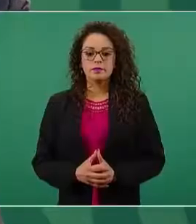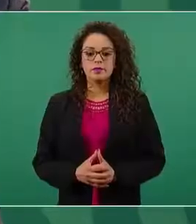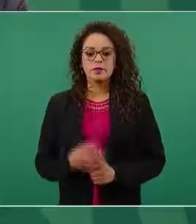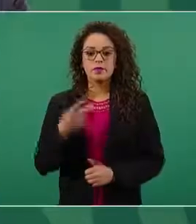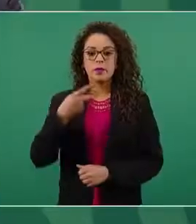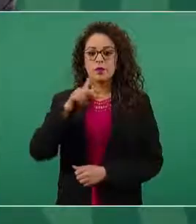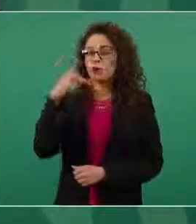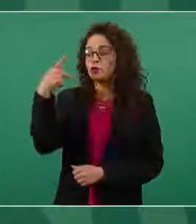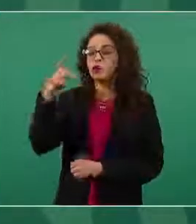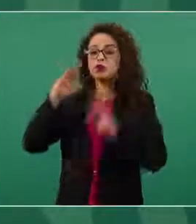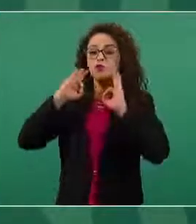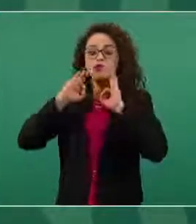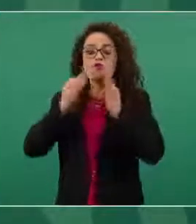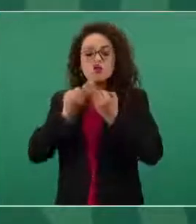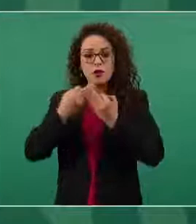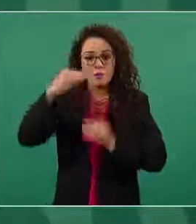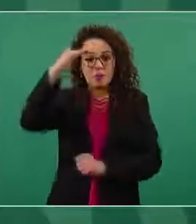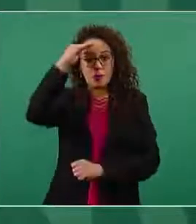Entonces,